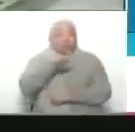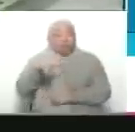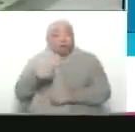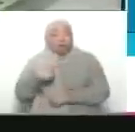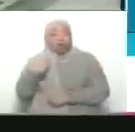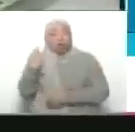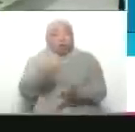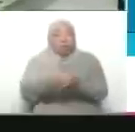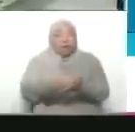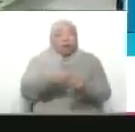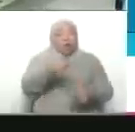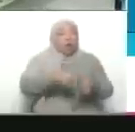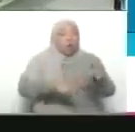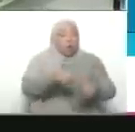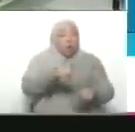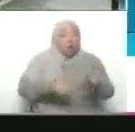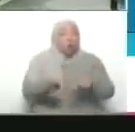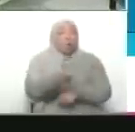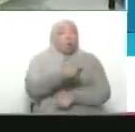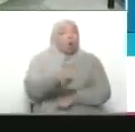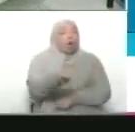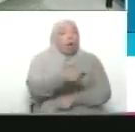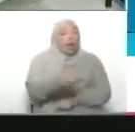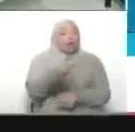pariendo con las